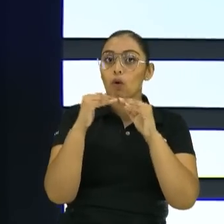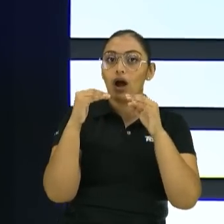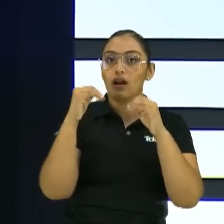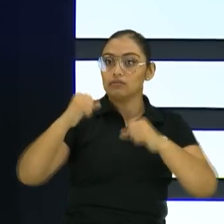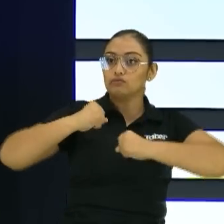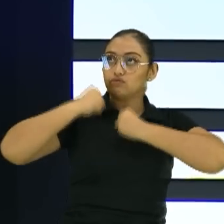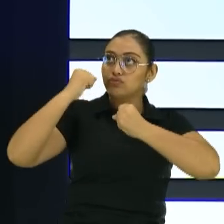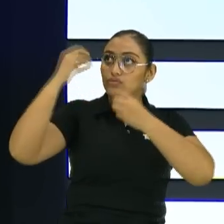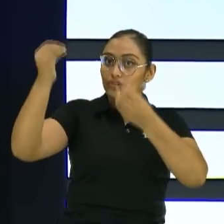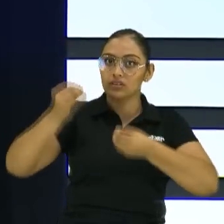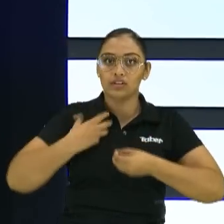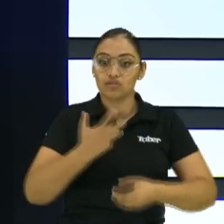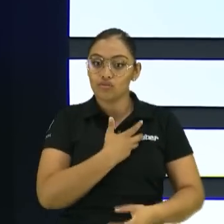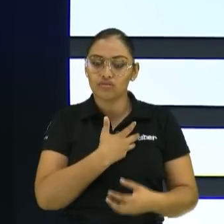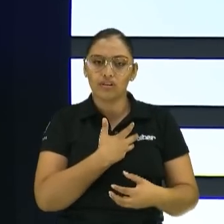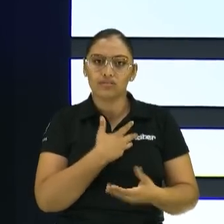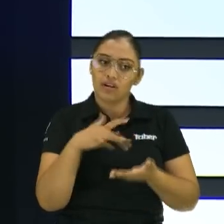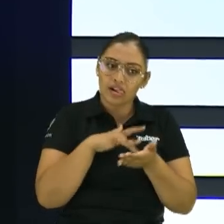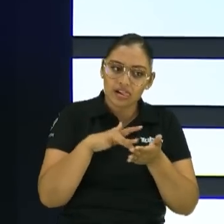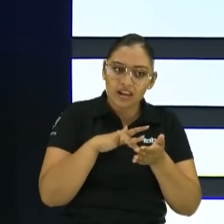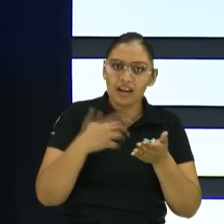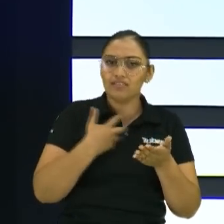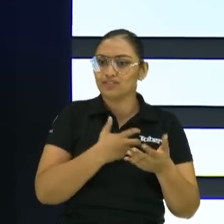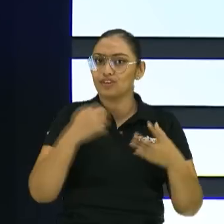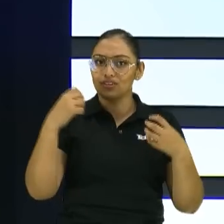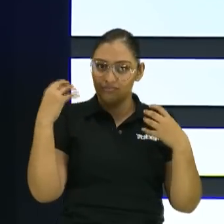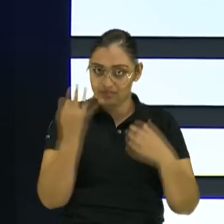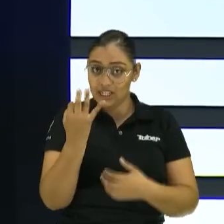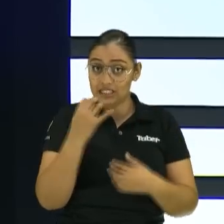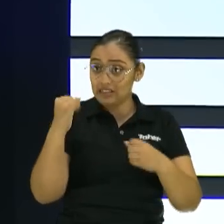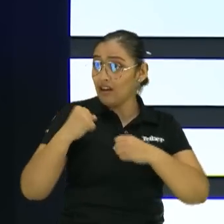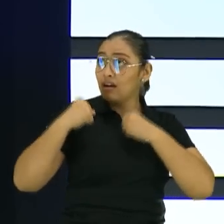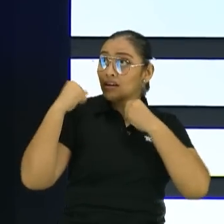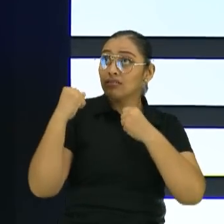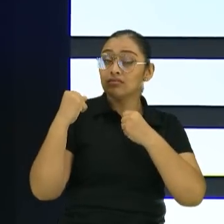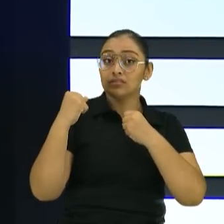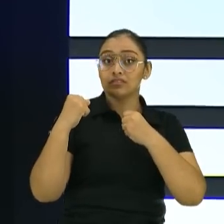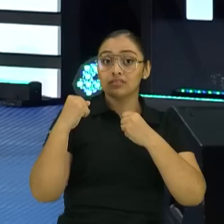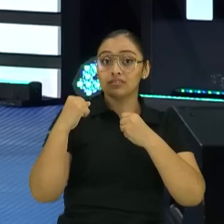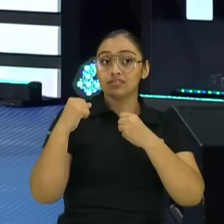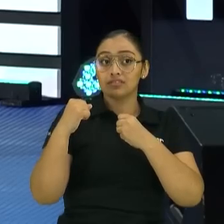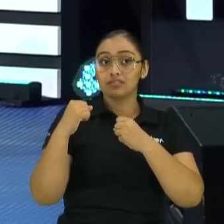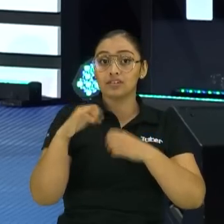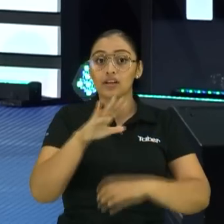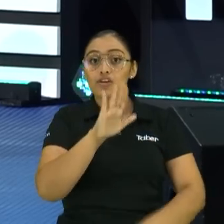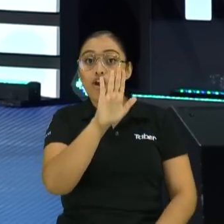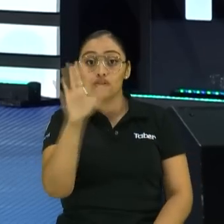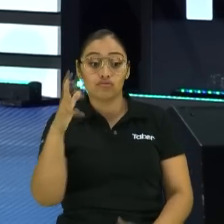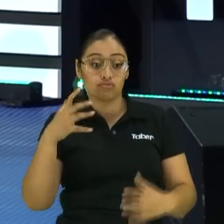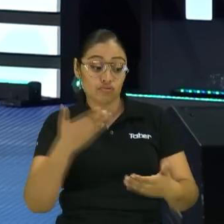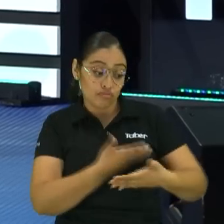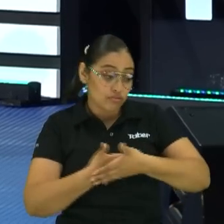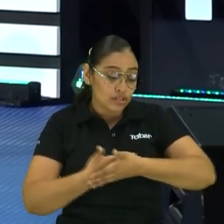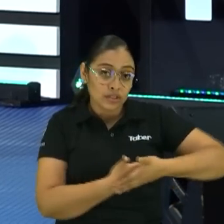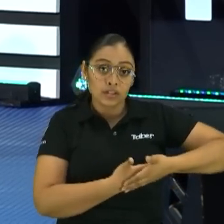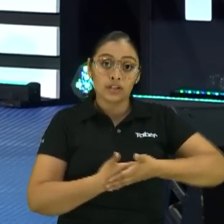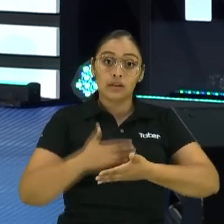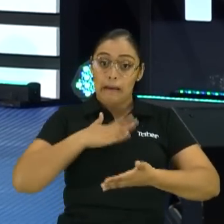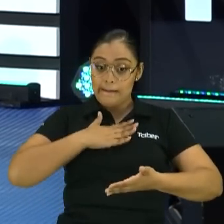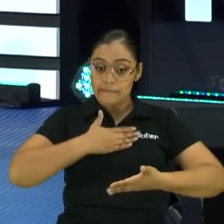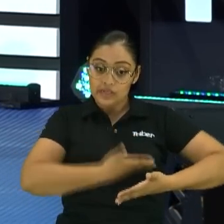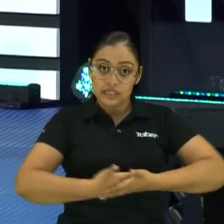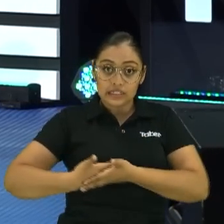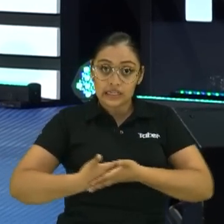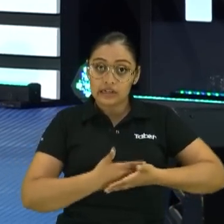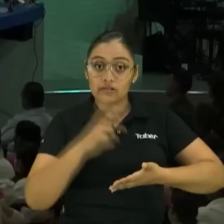usted y yo necesitamos Porque todo lo que él tiene para nuestros hijos para sus hijos y para los míos es bendición